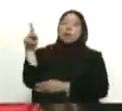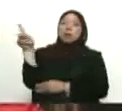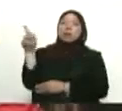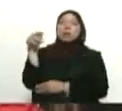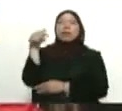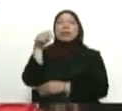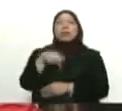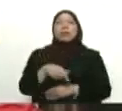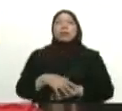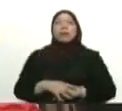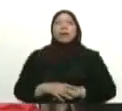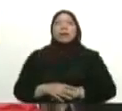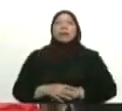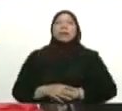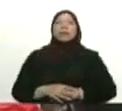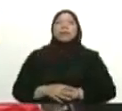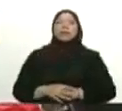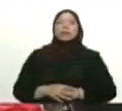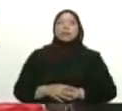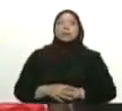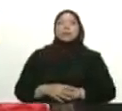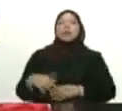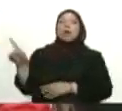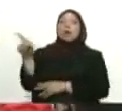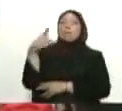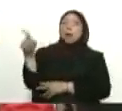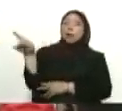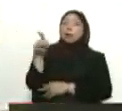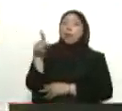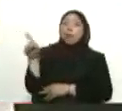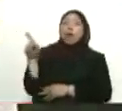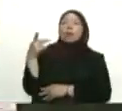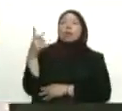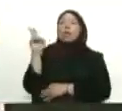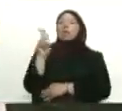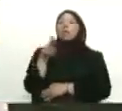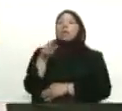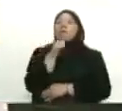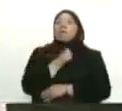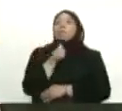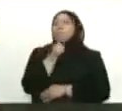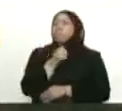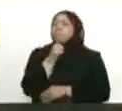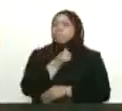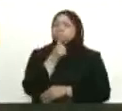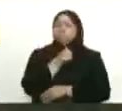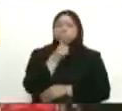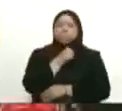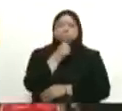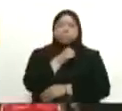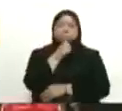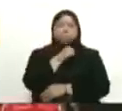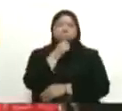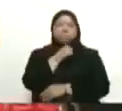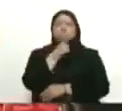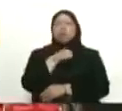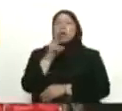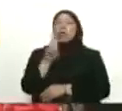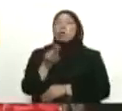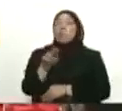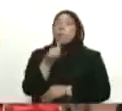indeleble una parroquia que no se ha rendido nunca que no se va a rendir